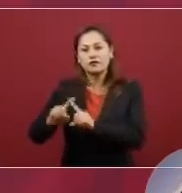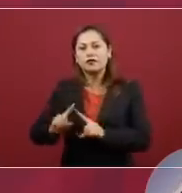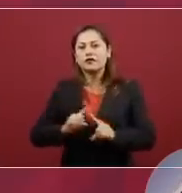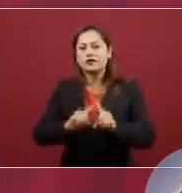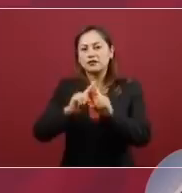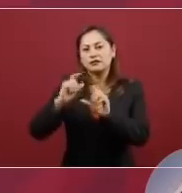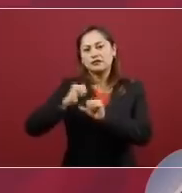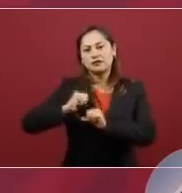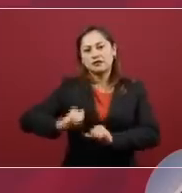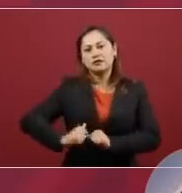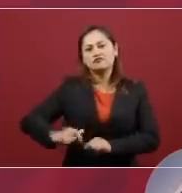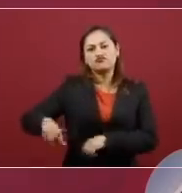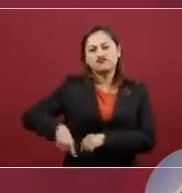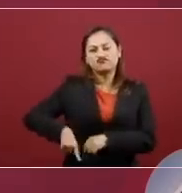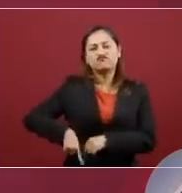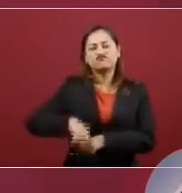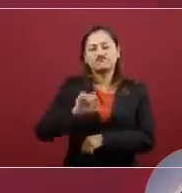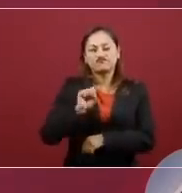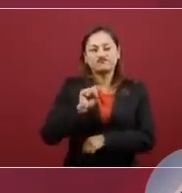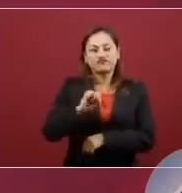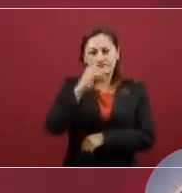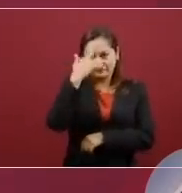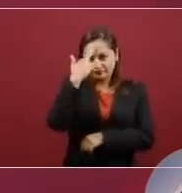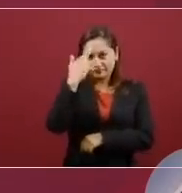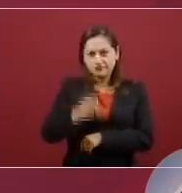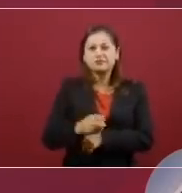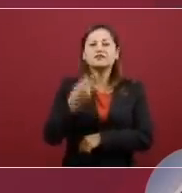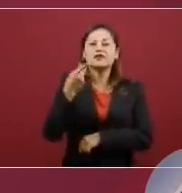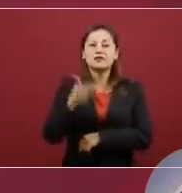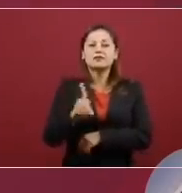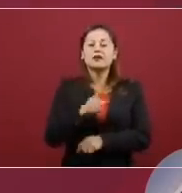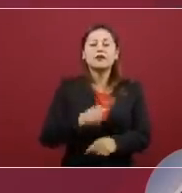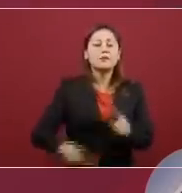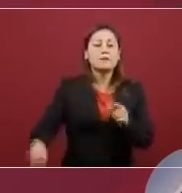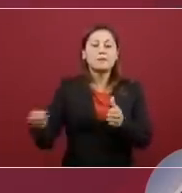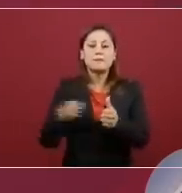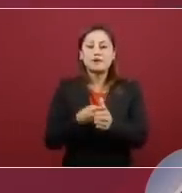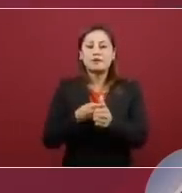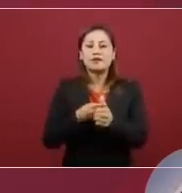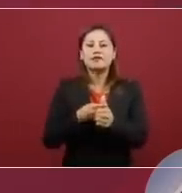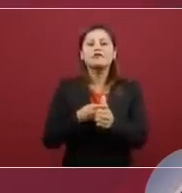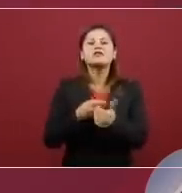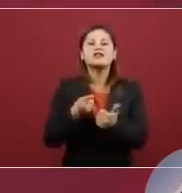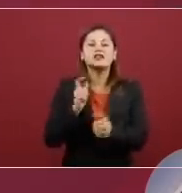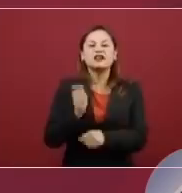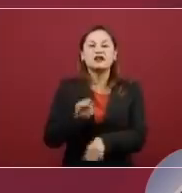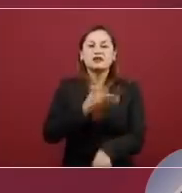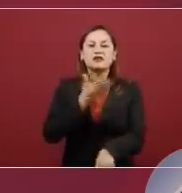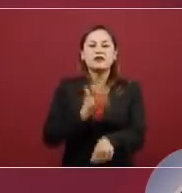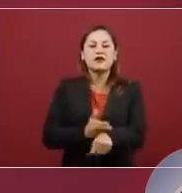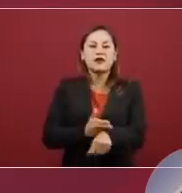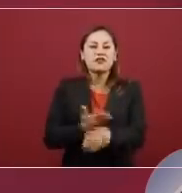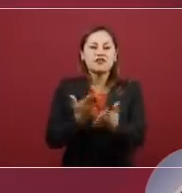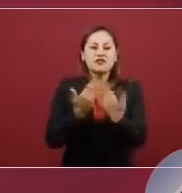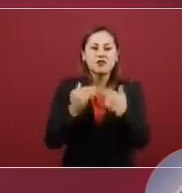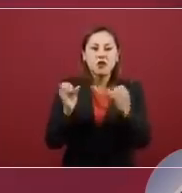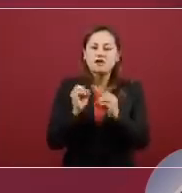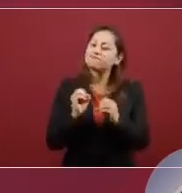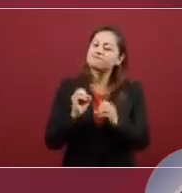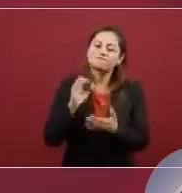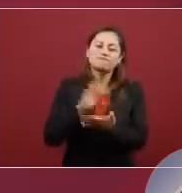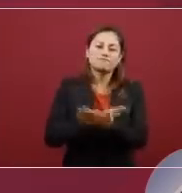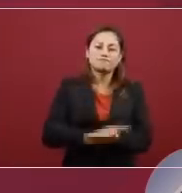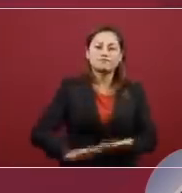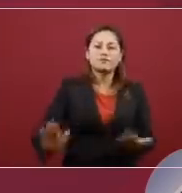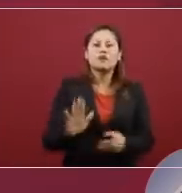para acabar con esa situación es acabar con la impunidad. Por eso es tan importante el esclarecimiento que se han hecho ya de